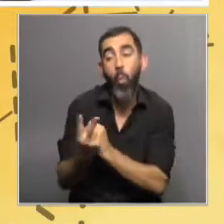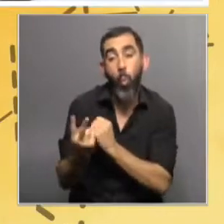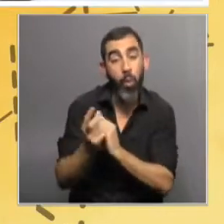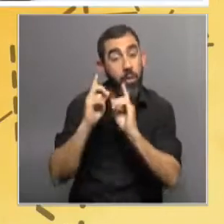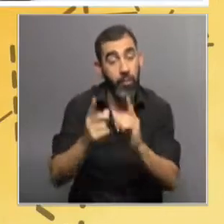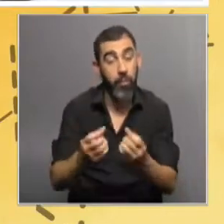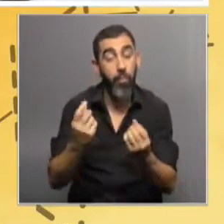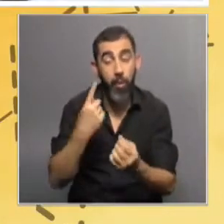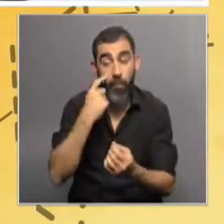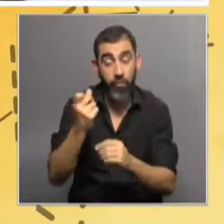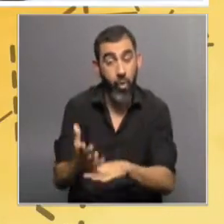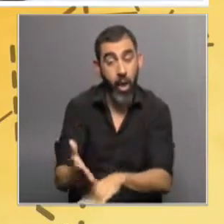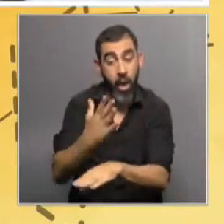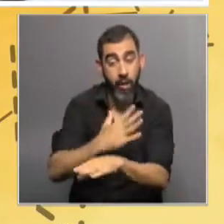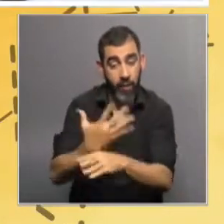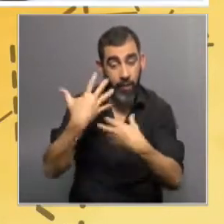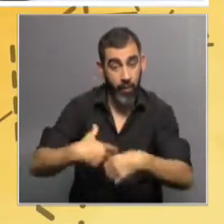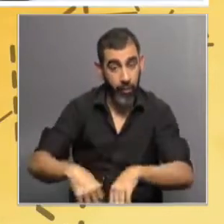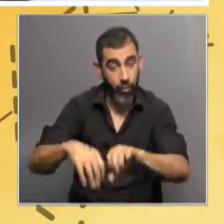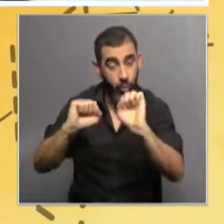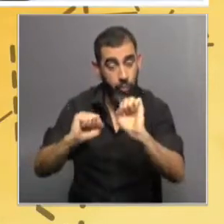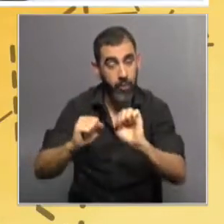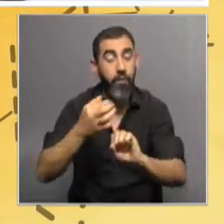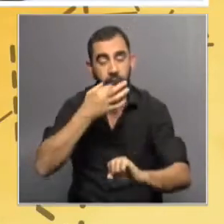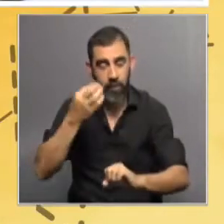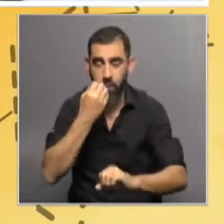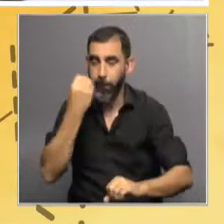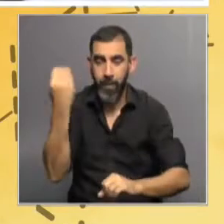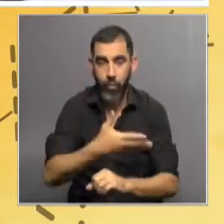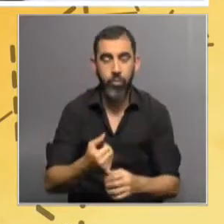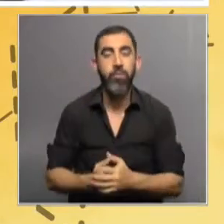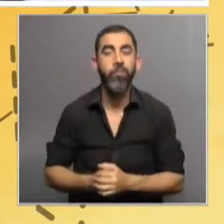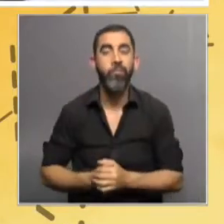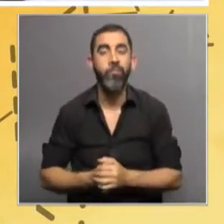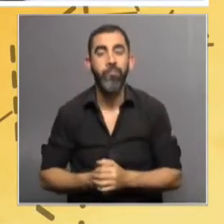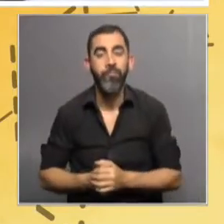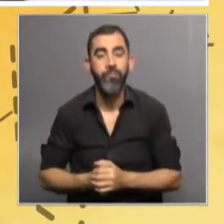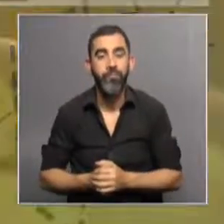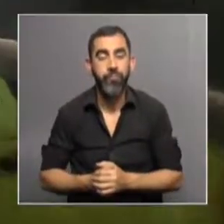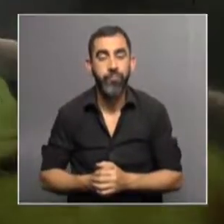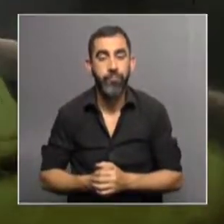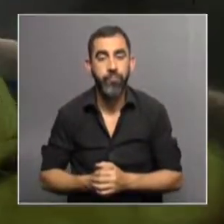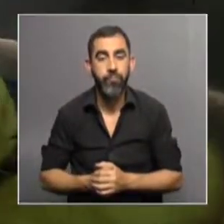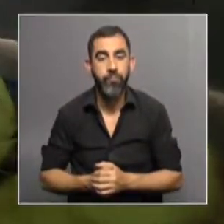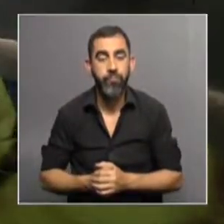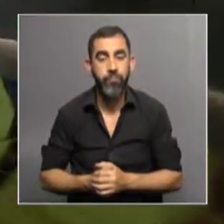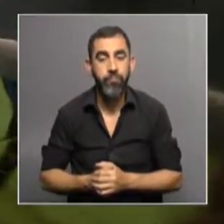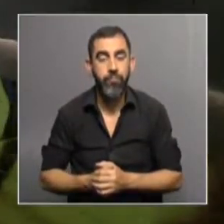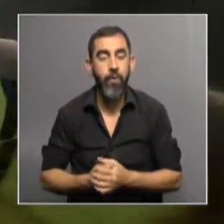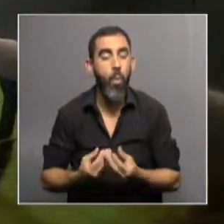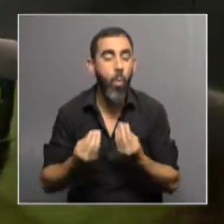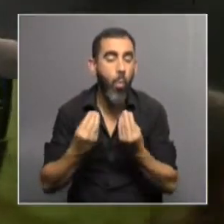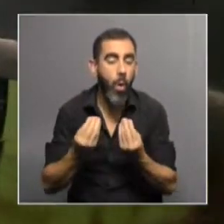con estudios precoces y adecuados, sin duda van a ser la diferencia. Ahora, doctora Larrandaburu, ¿cuáles son las